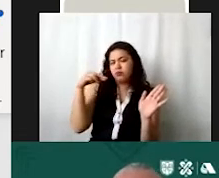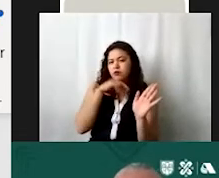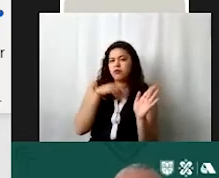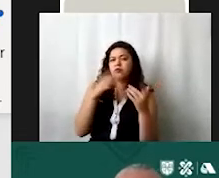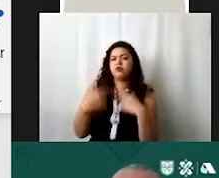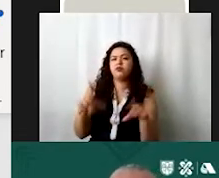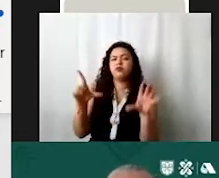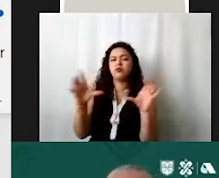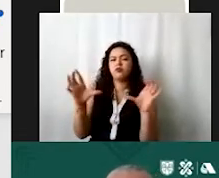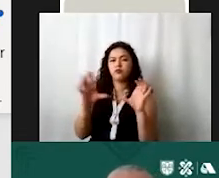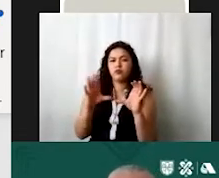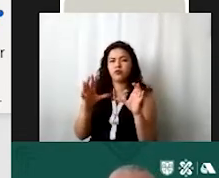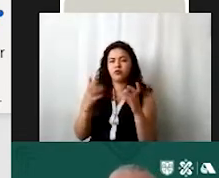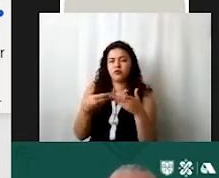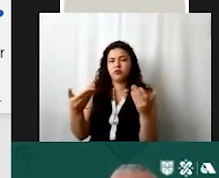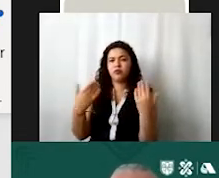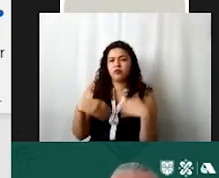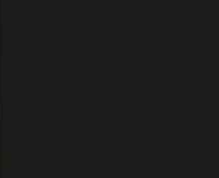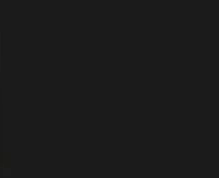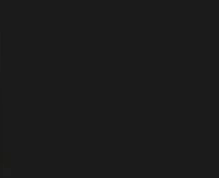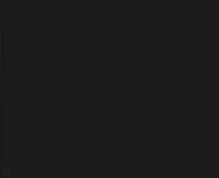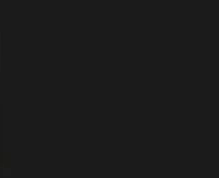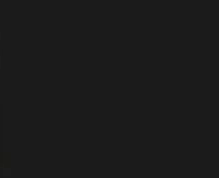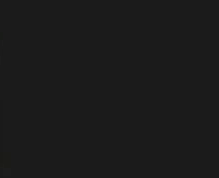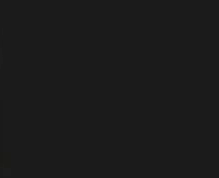les voy a mostrar ahora el acta